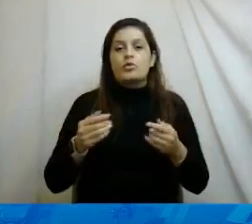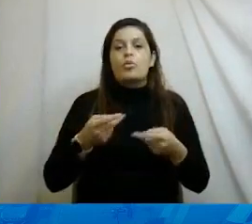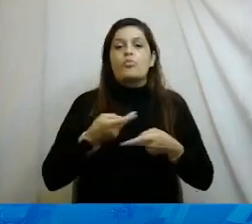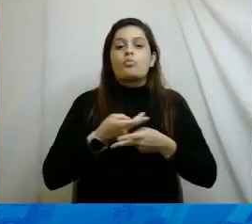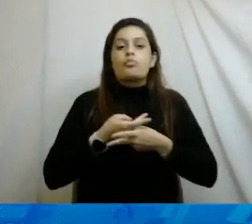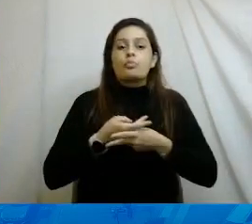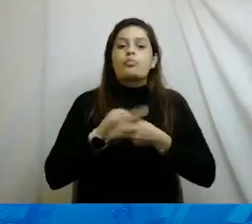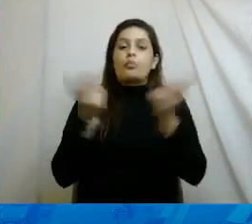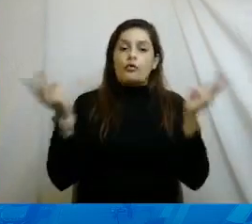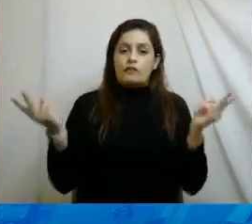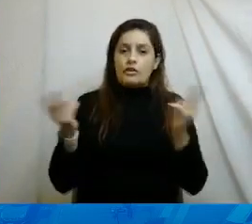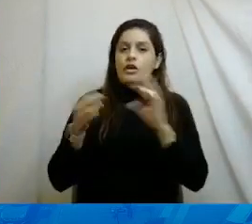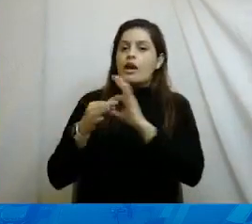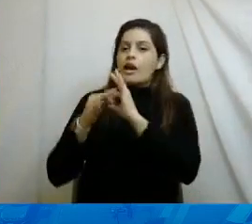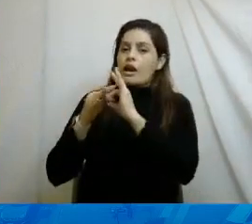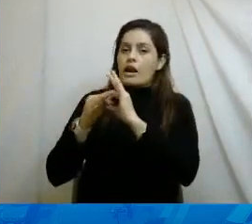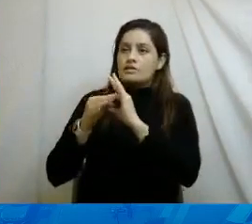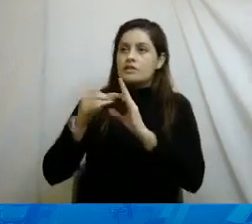Gracias, director.